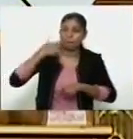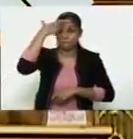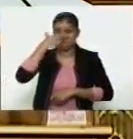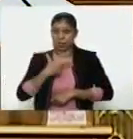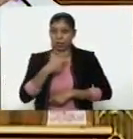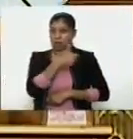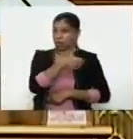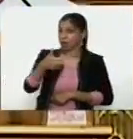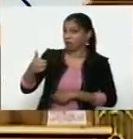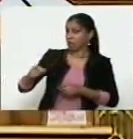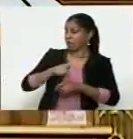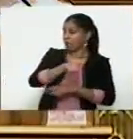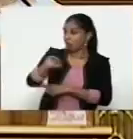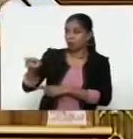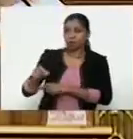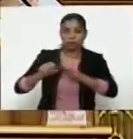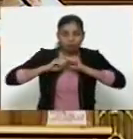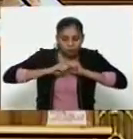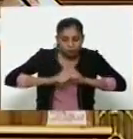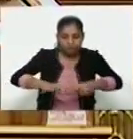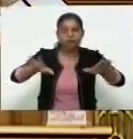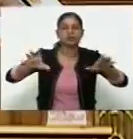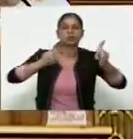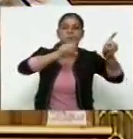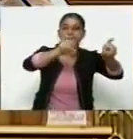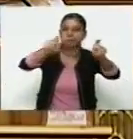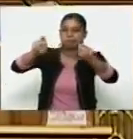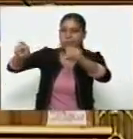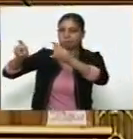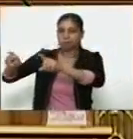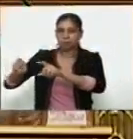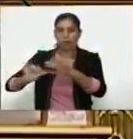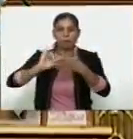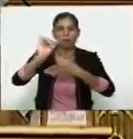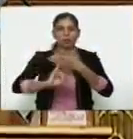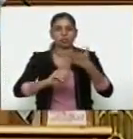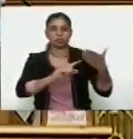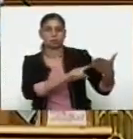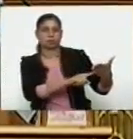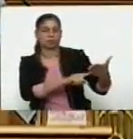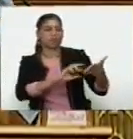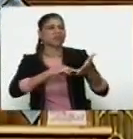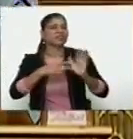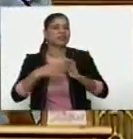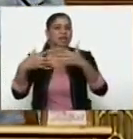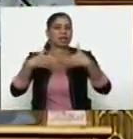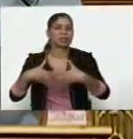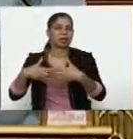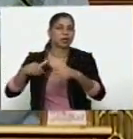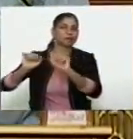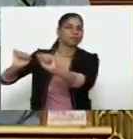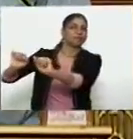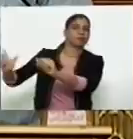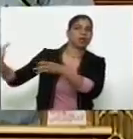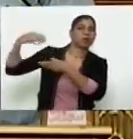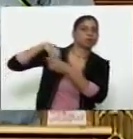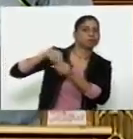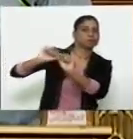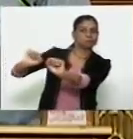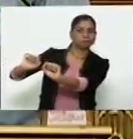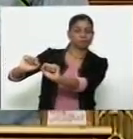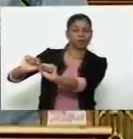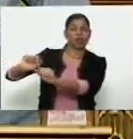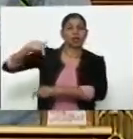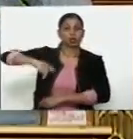esencial de este proyecto de condena de esta intervención injerista.